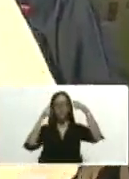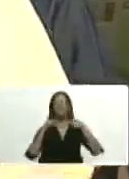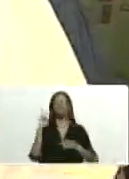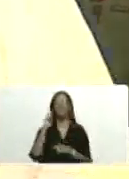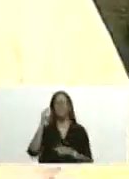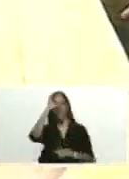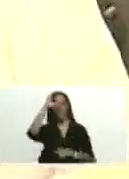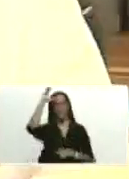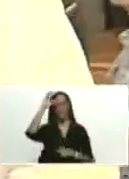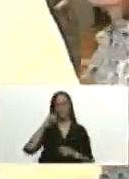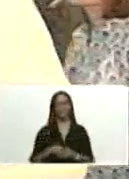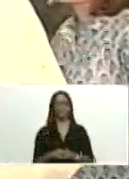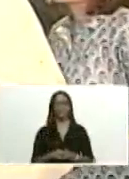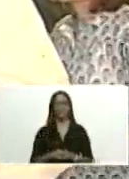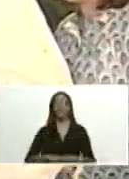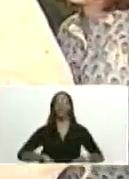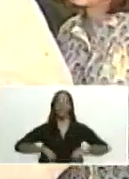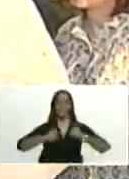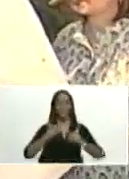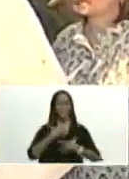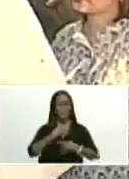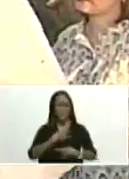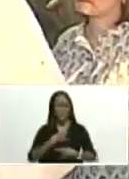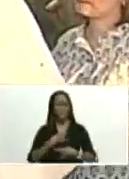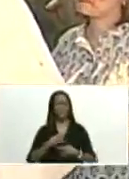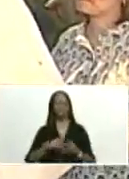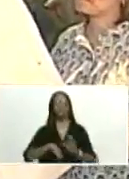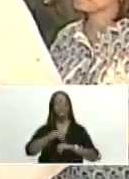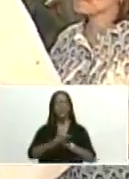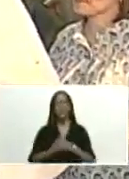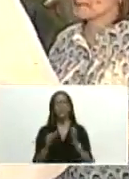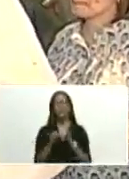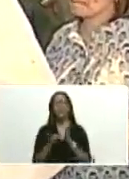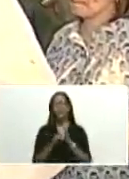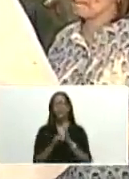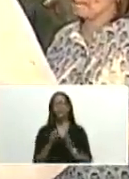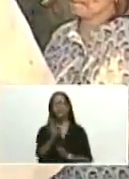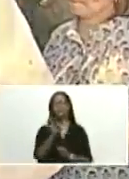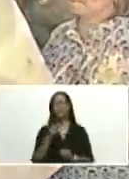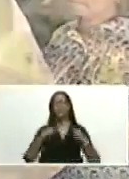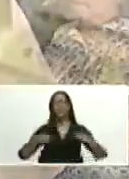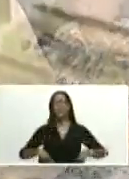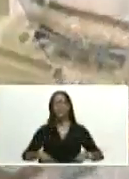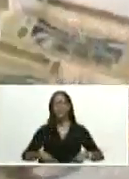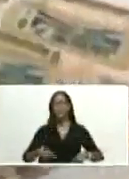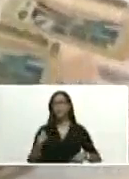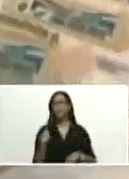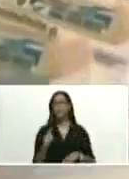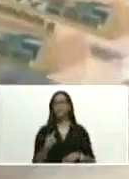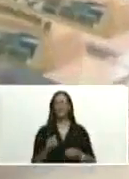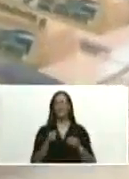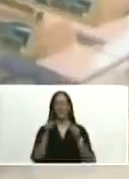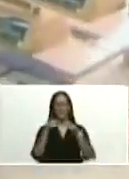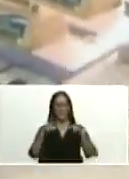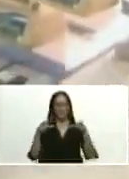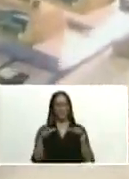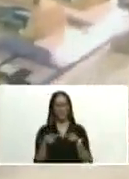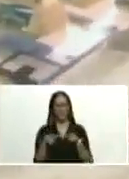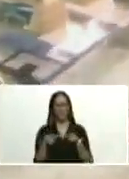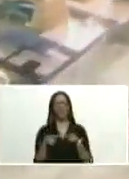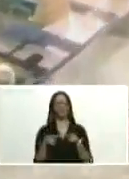Ahora lo más interesante de este proyecto es de donde sacamos la materia prima esta parte de aquí que es